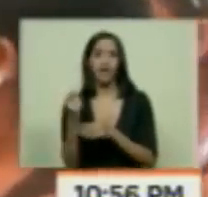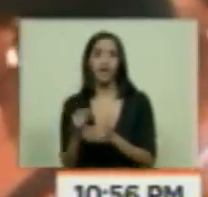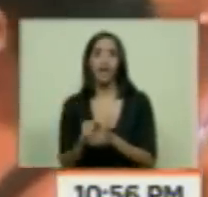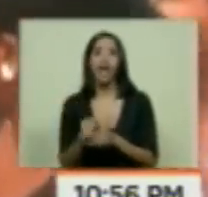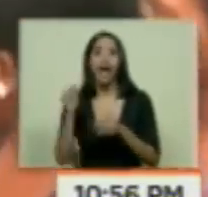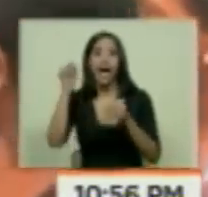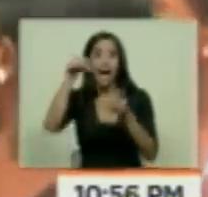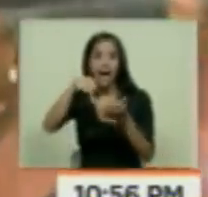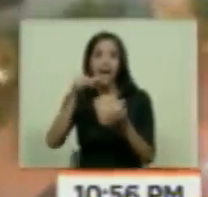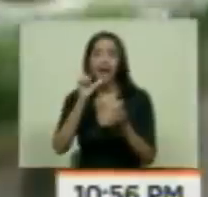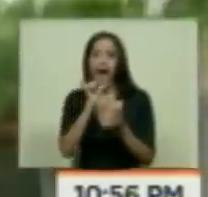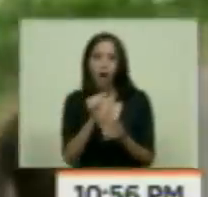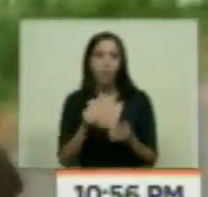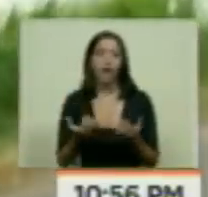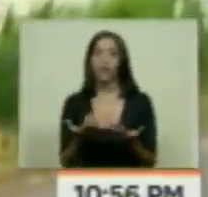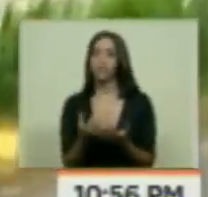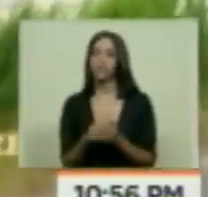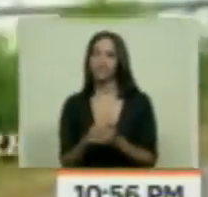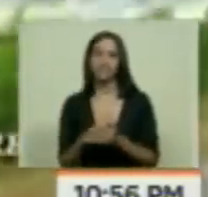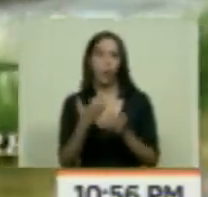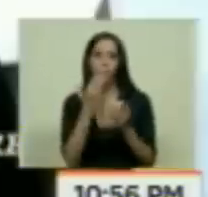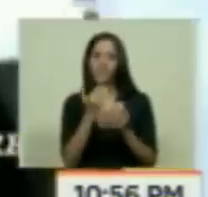agua, comida.